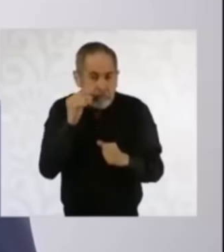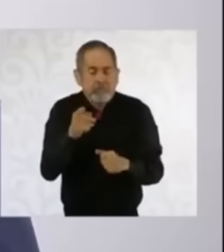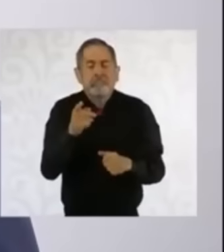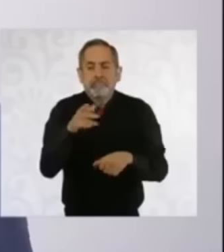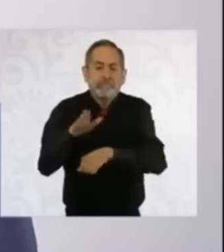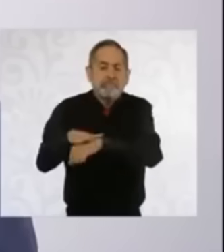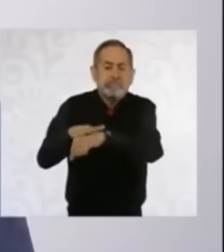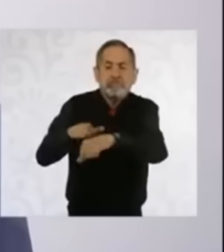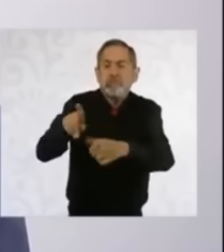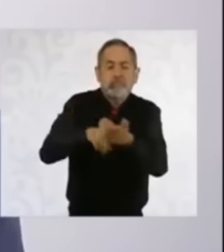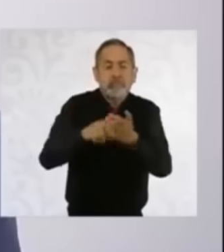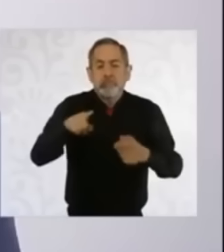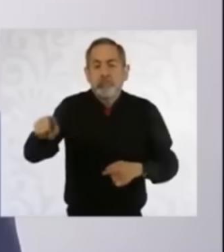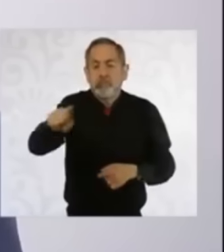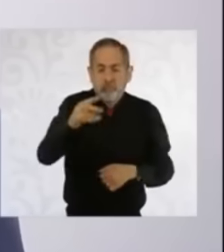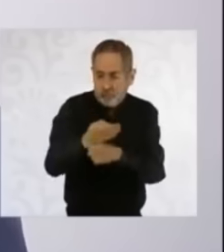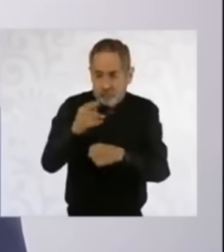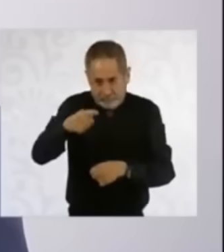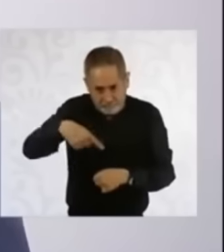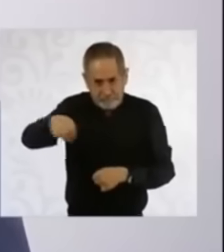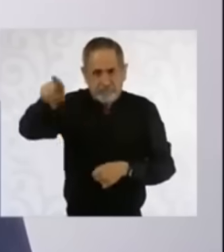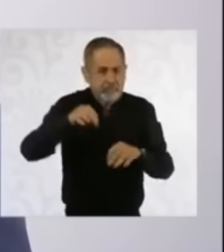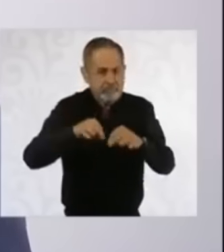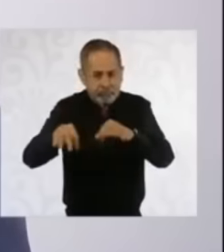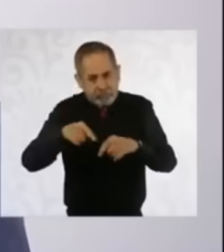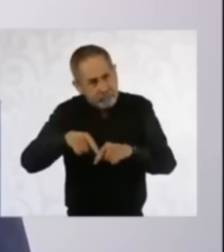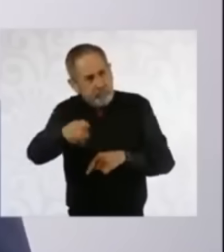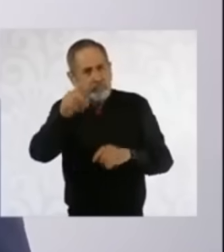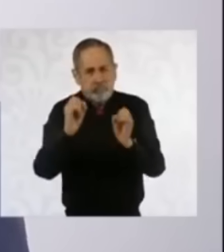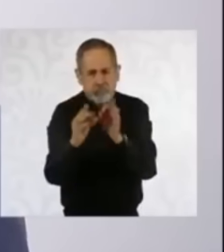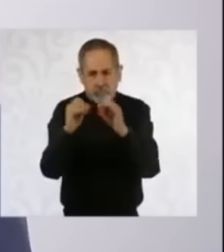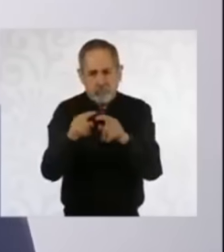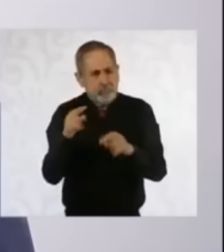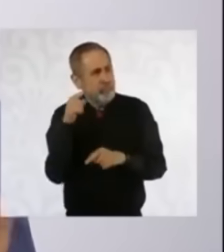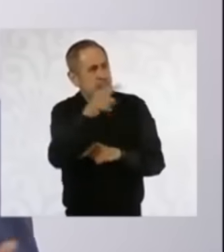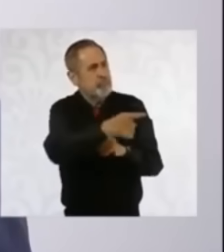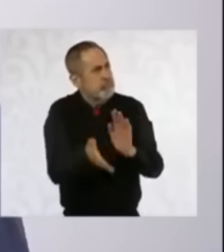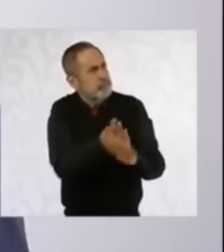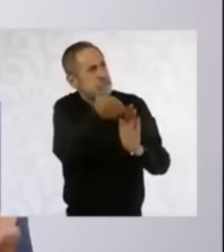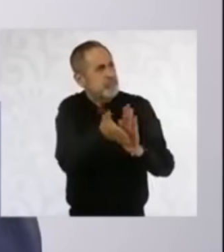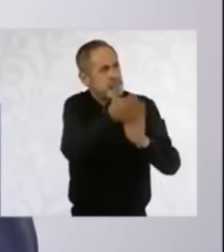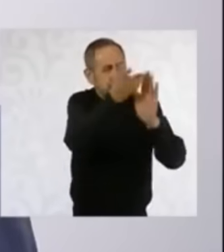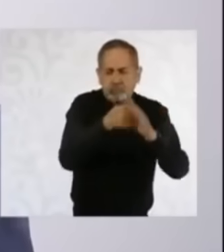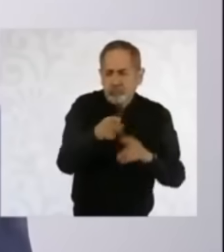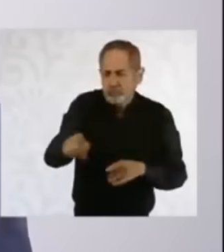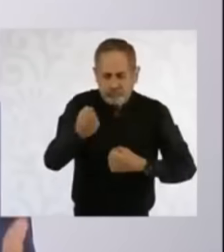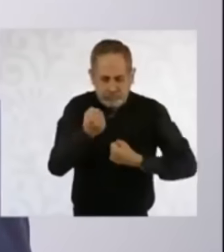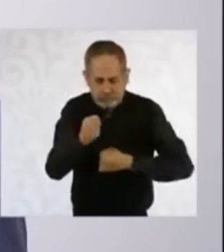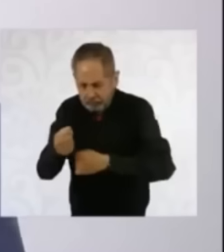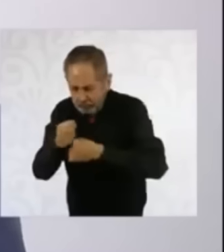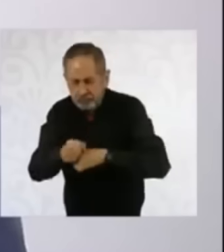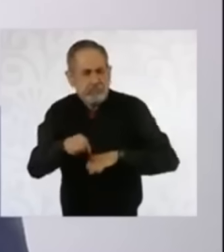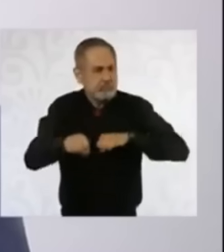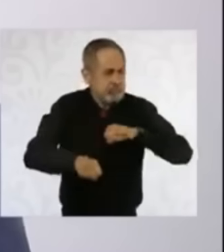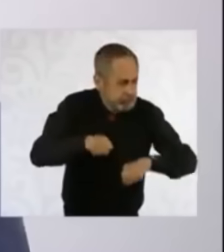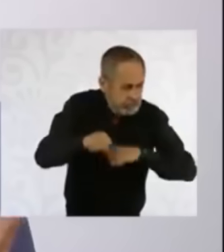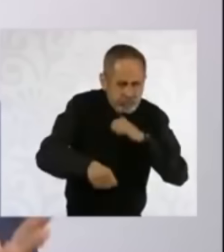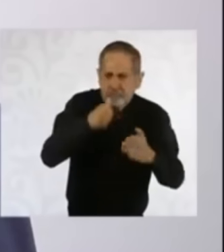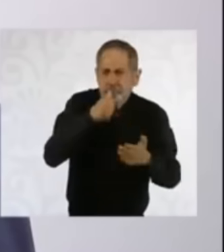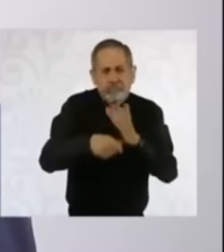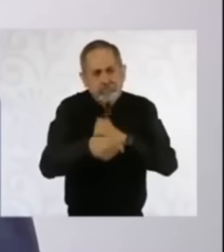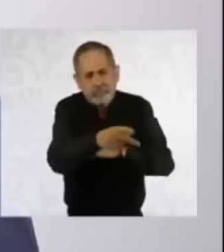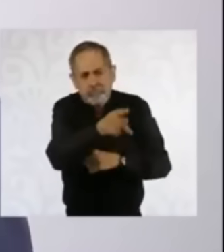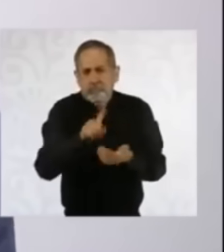nuestra comunidad se queda ahí y ayuda a generar más empleos y desarrollo Así que piénsenlo bien antes de irse a las grandes cadenas y mejor